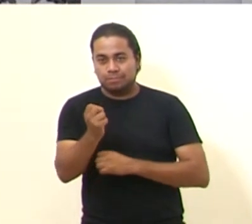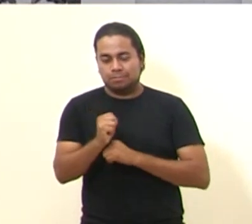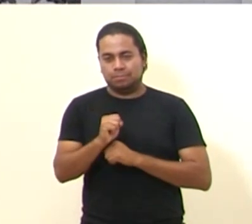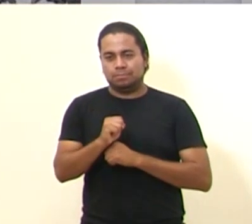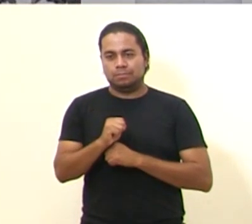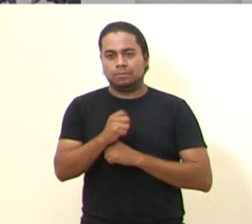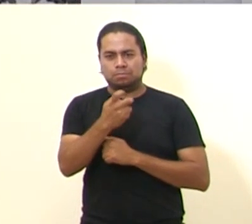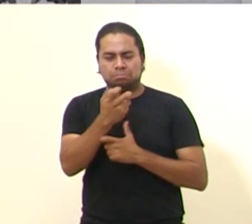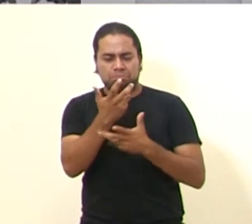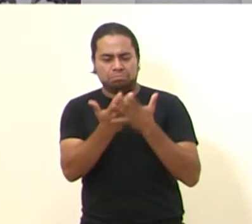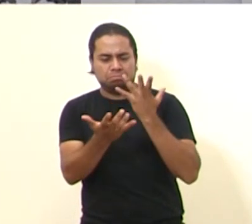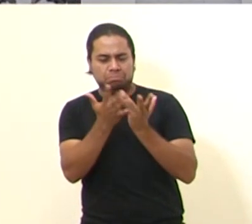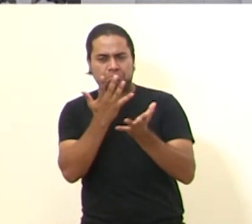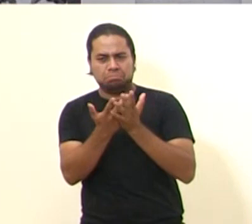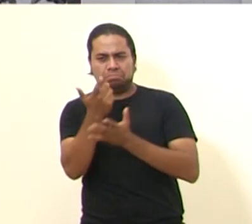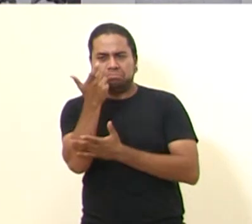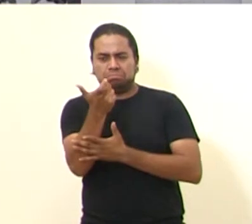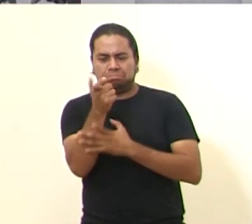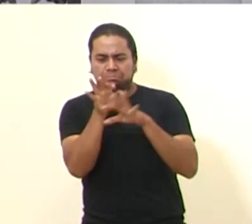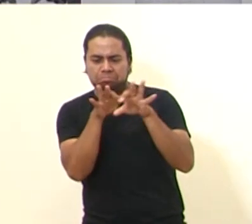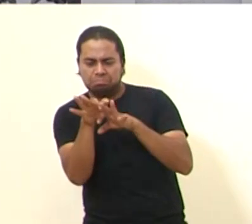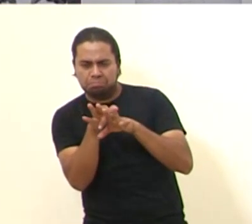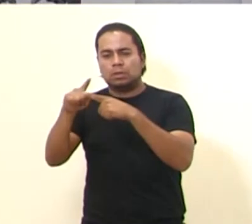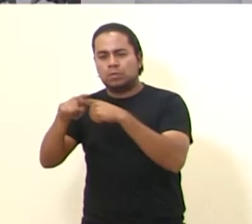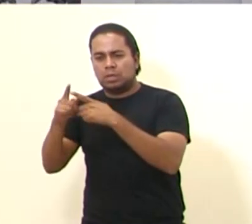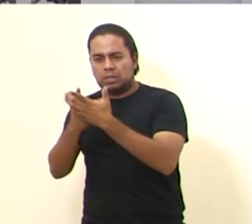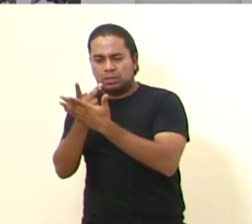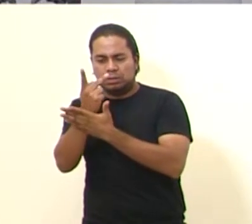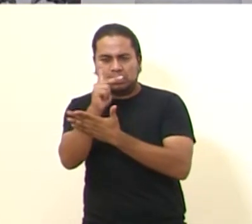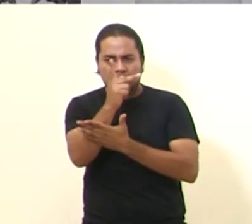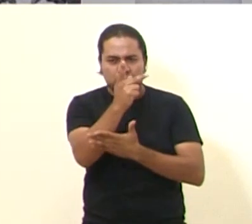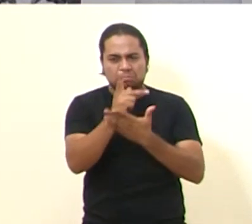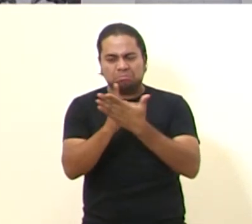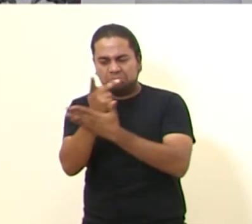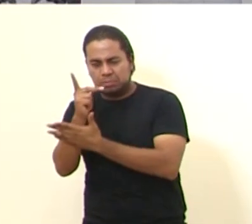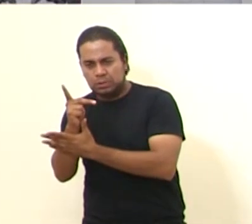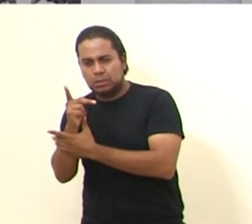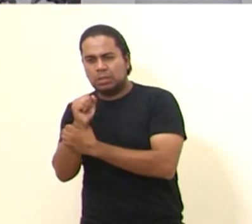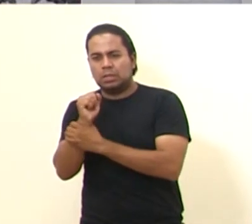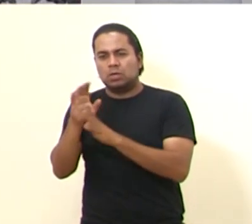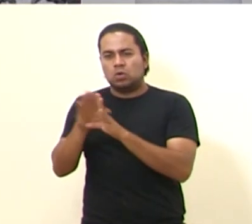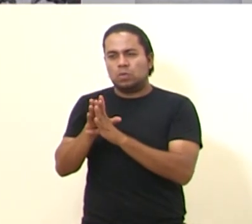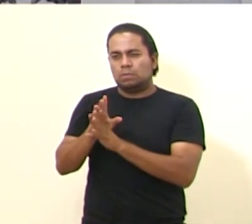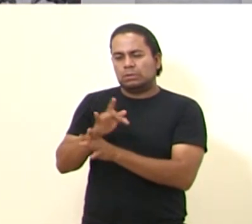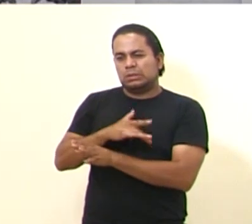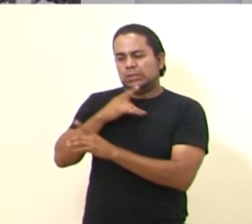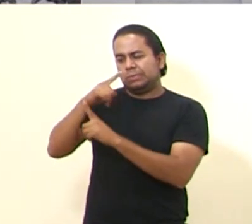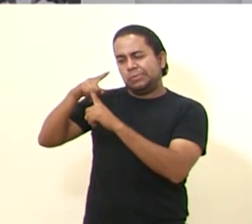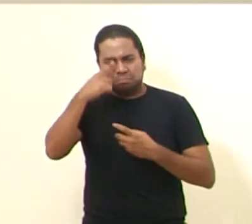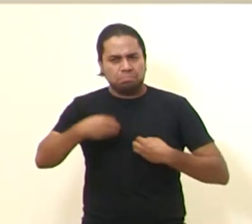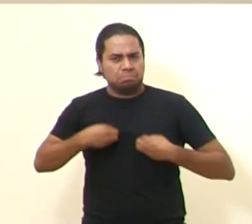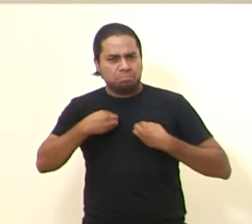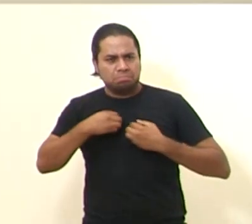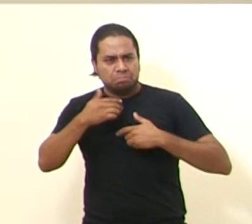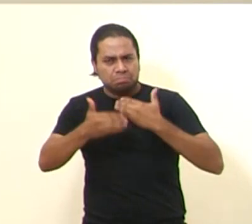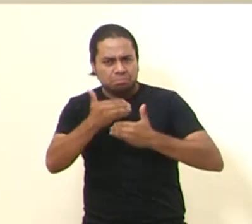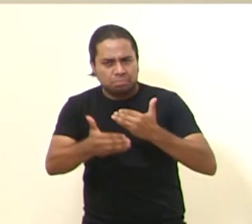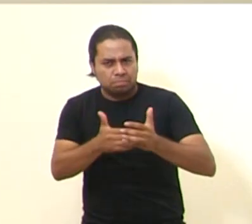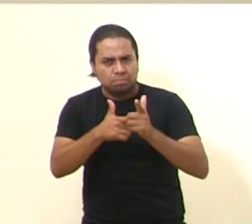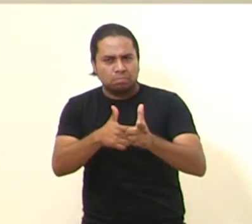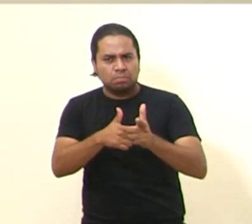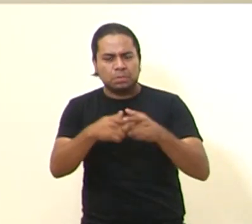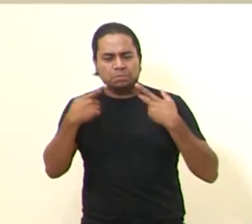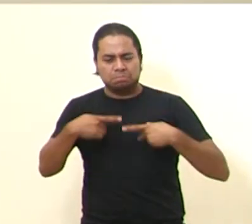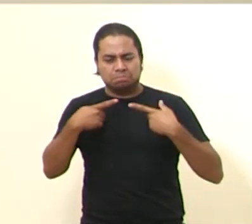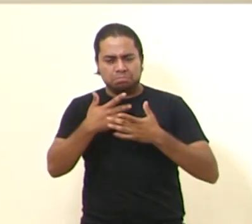Actividades económicas, es decir, a qué se dedica la gente para obtener su sobrevivencia. ¿A qué se dedica